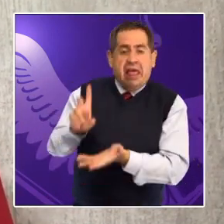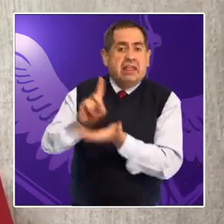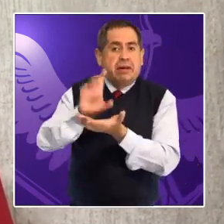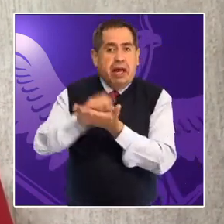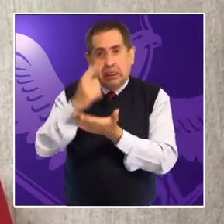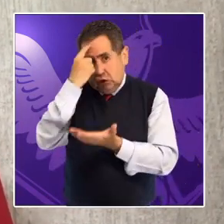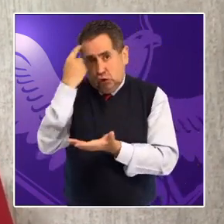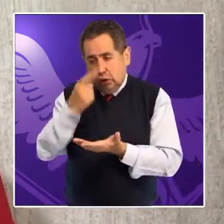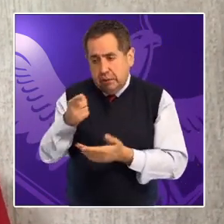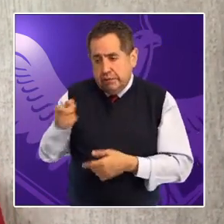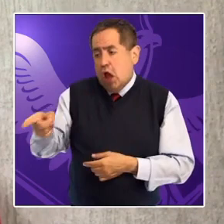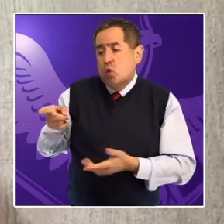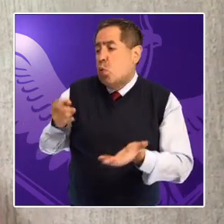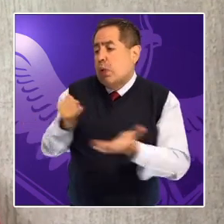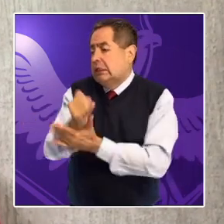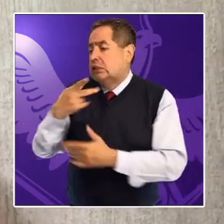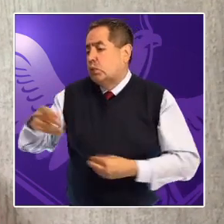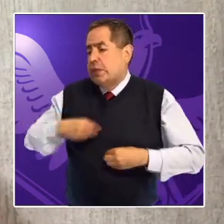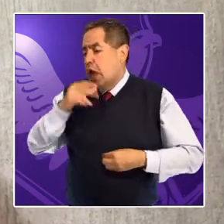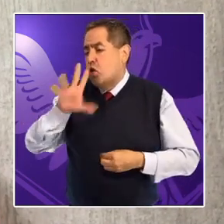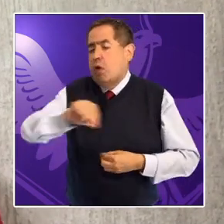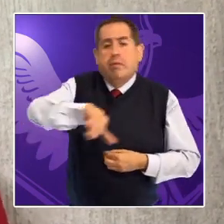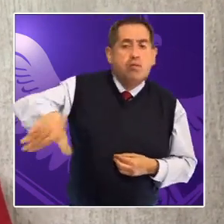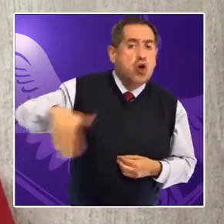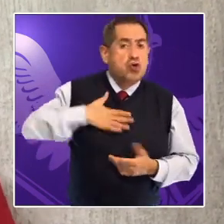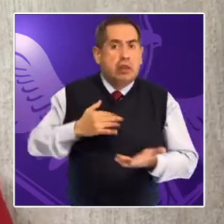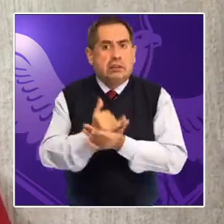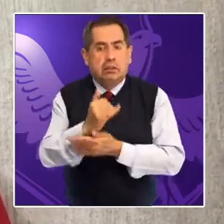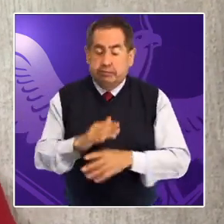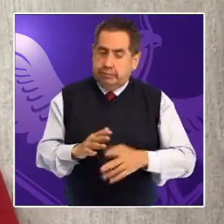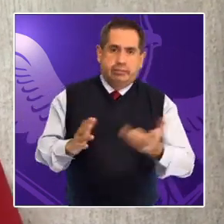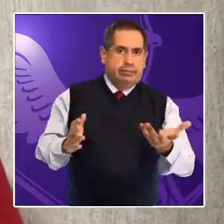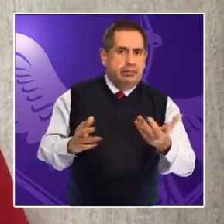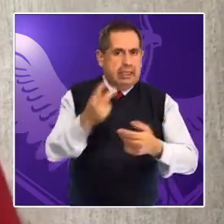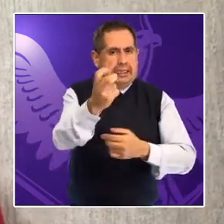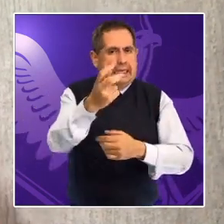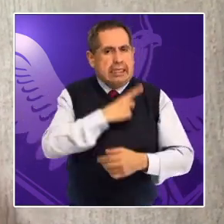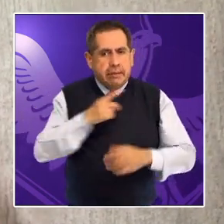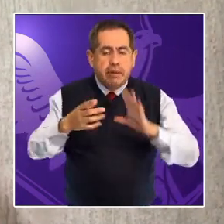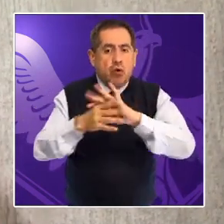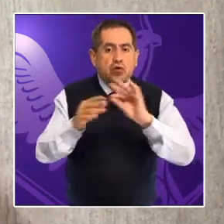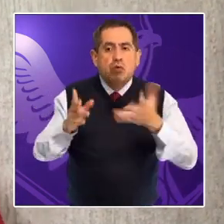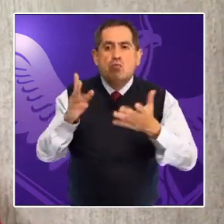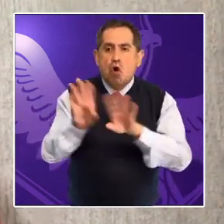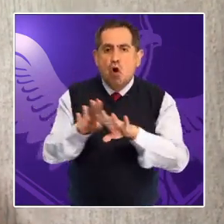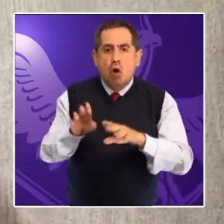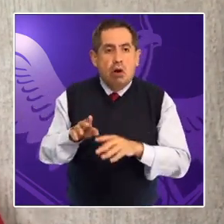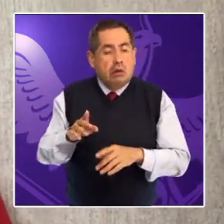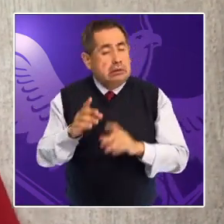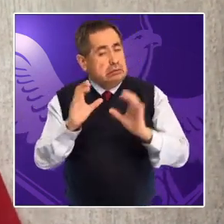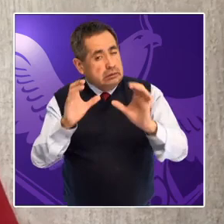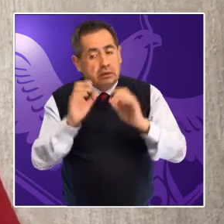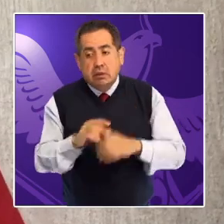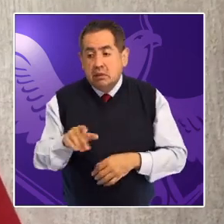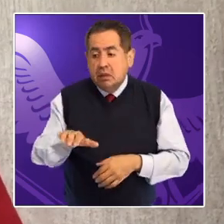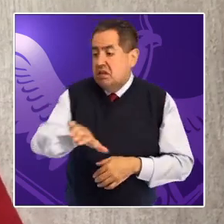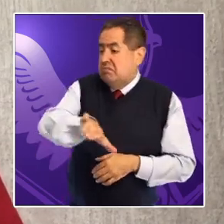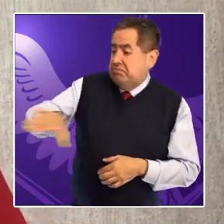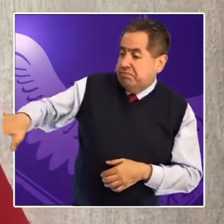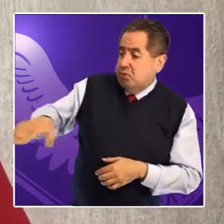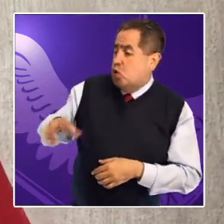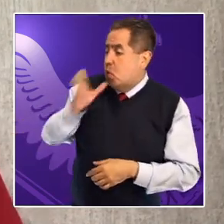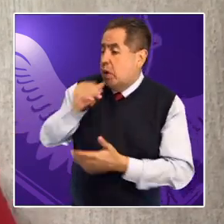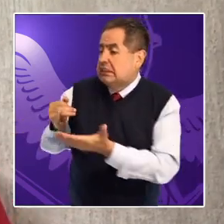decidir cosas sobre su vida. Tenemos que hablar necesariamente del tema de la interdicción y como ya en 2 casos según la Suprema Corte se